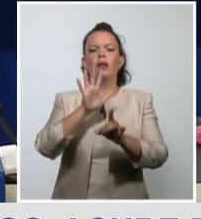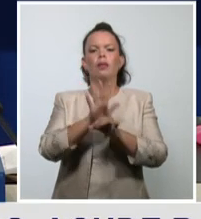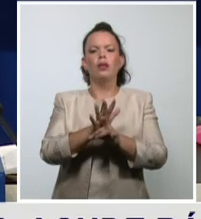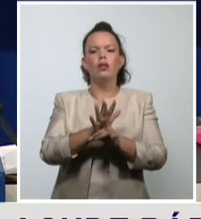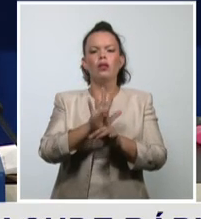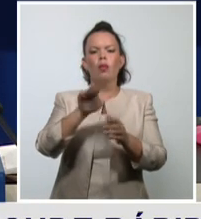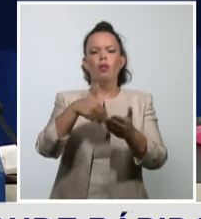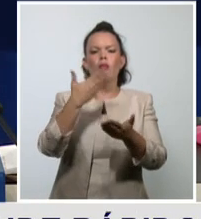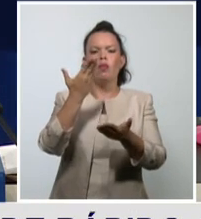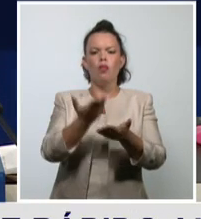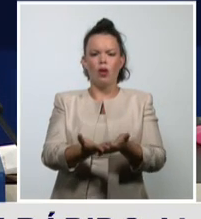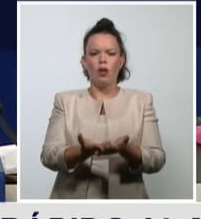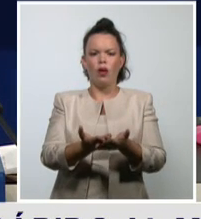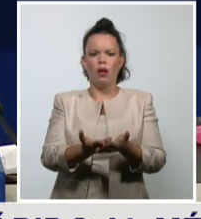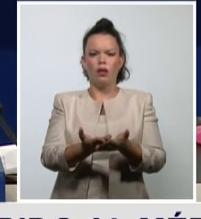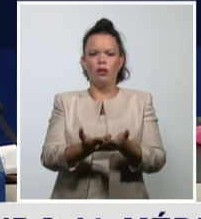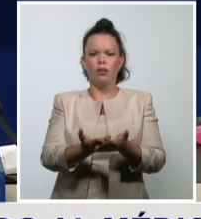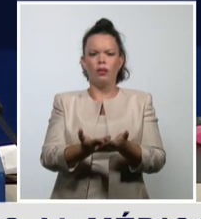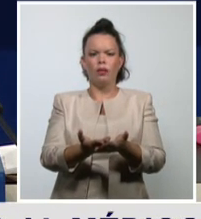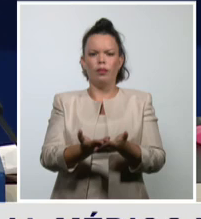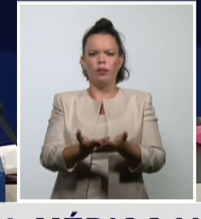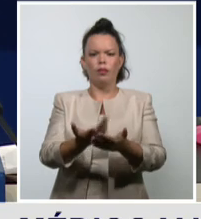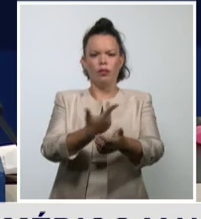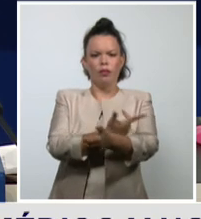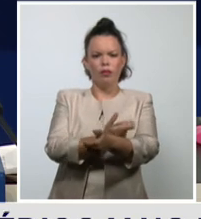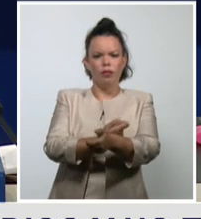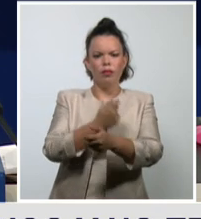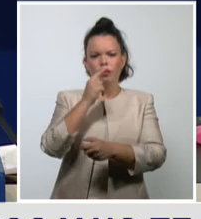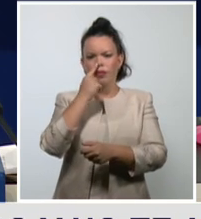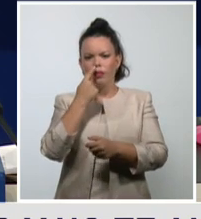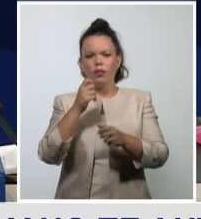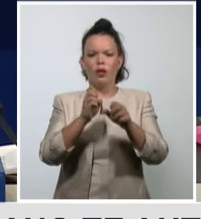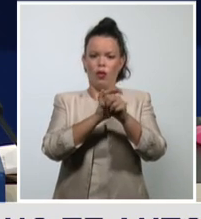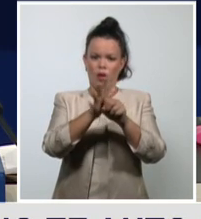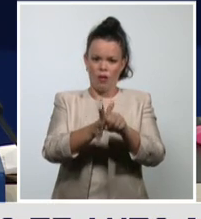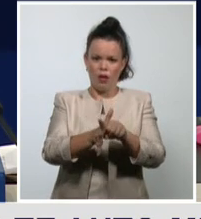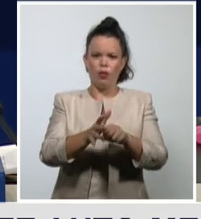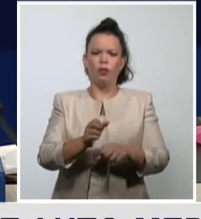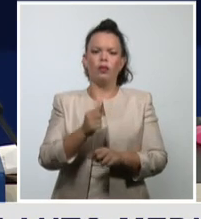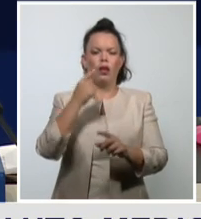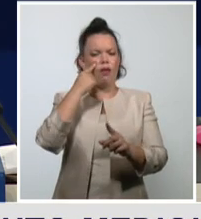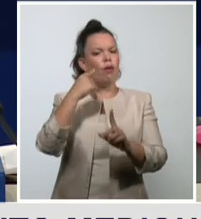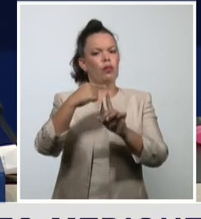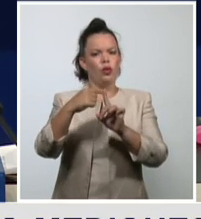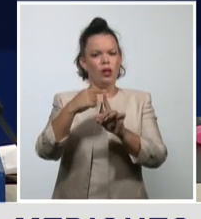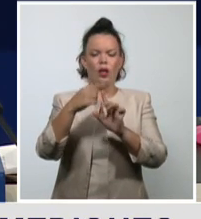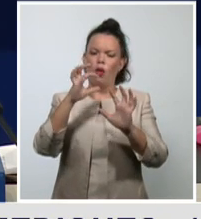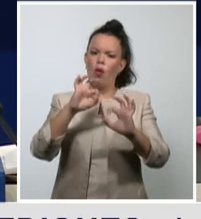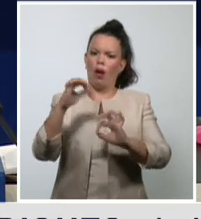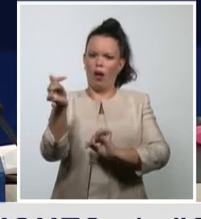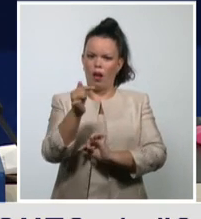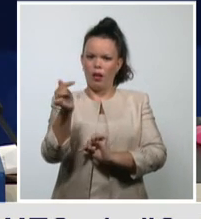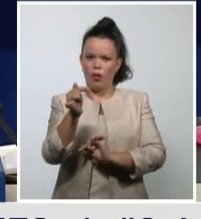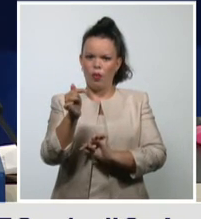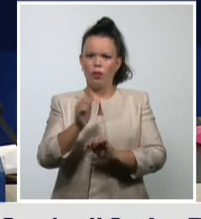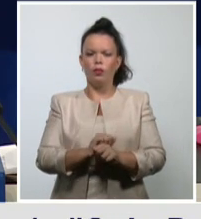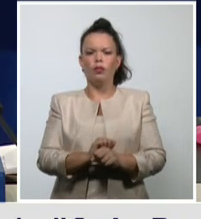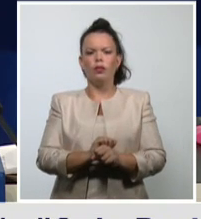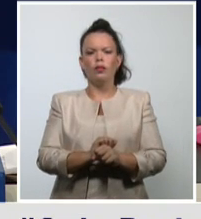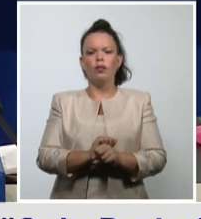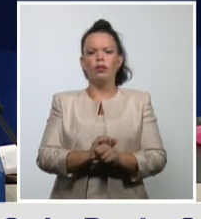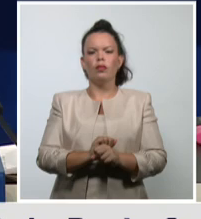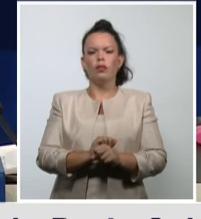para detectar el virus SARS-CoV-2. Cuando ya se tiene